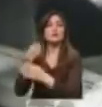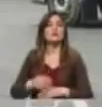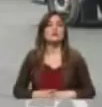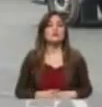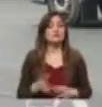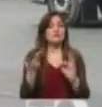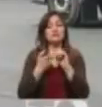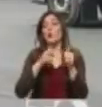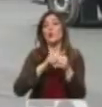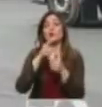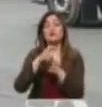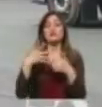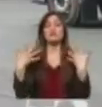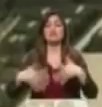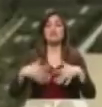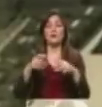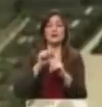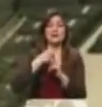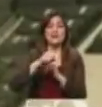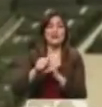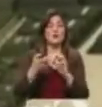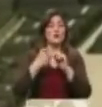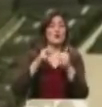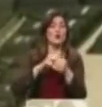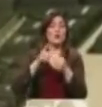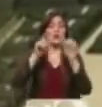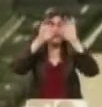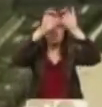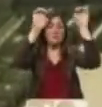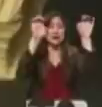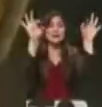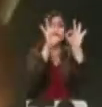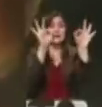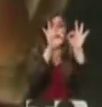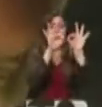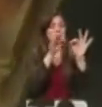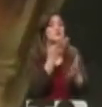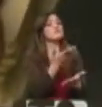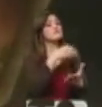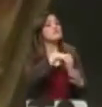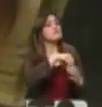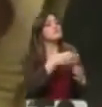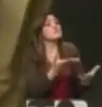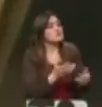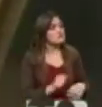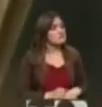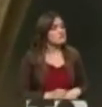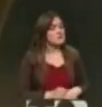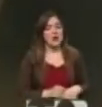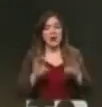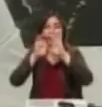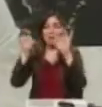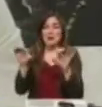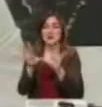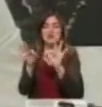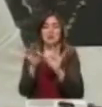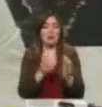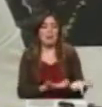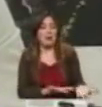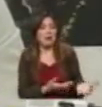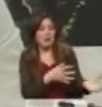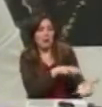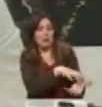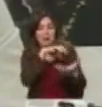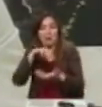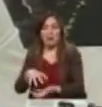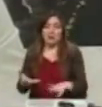por inconvenientes en la migración de los sistemas de la empresa eléctrica recaudadora de la tasa, Emaseo aún no percibe esos valores. En los